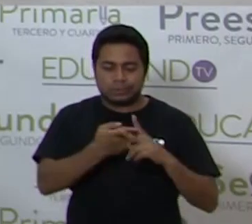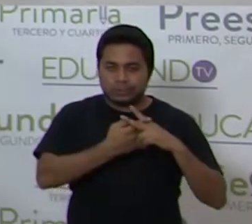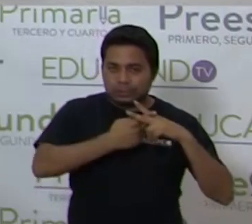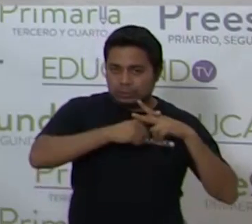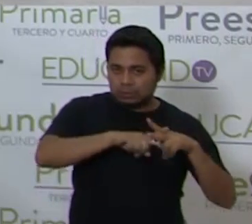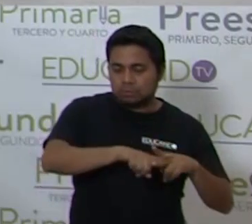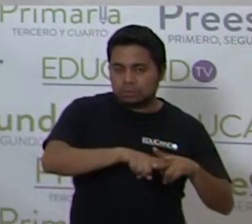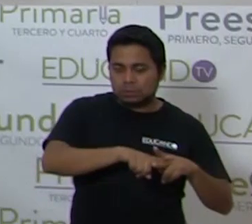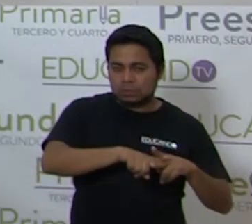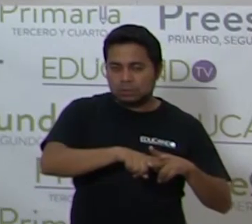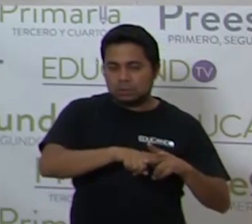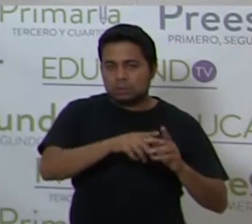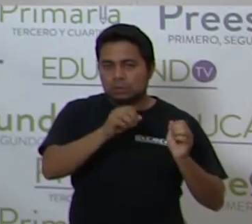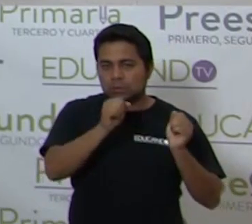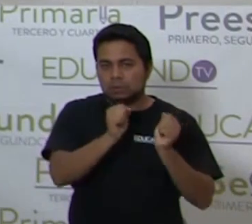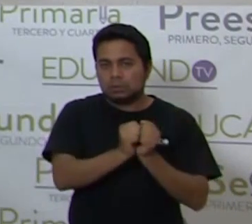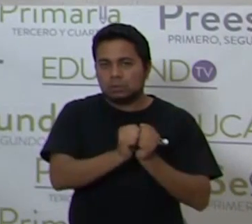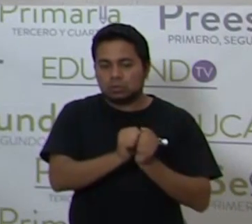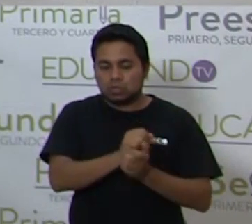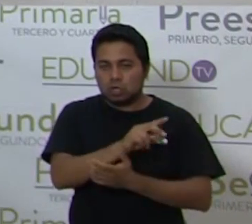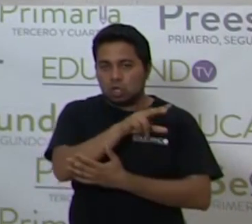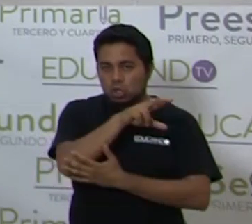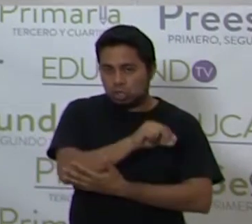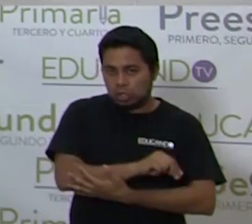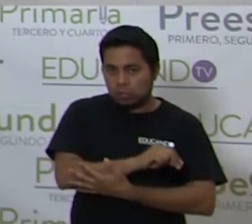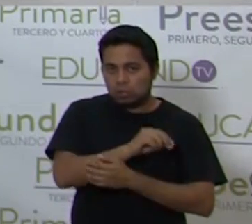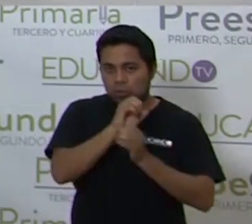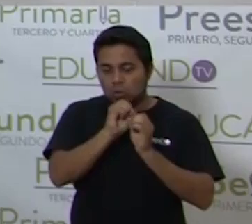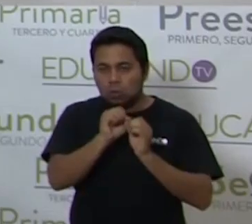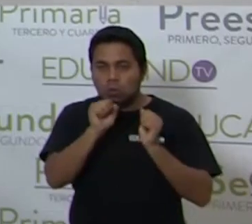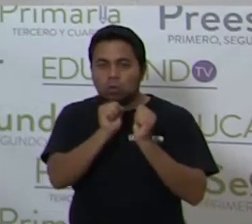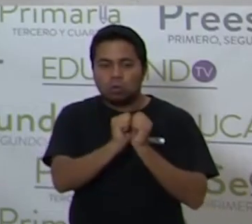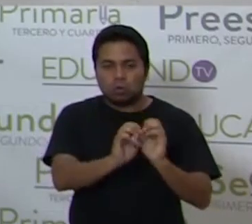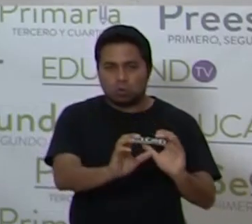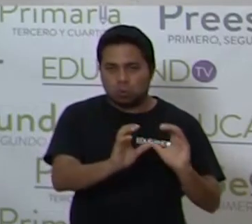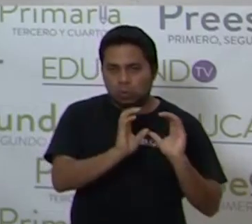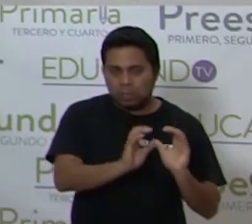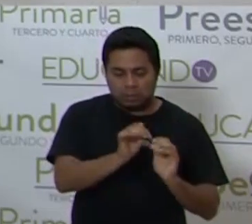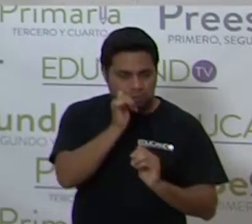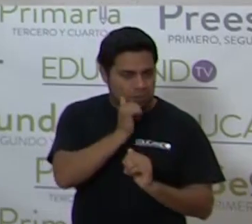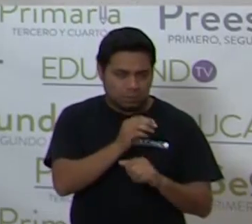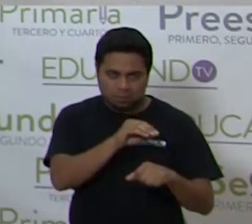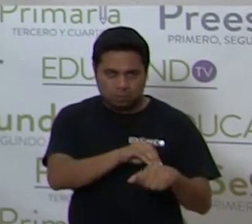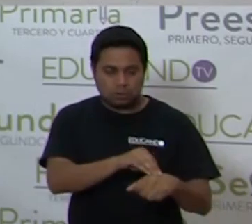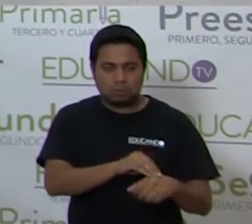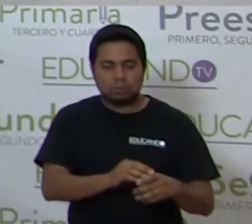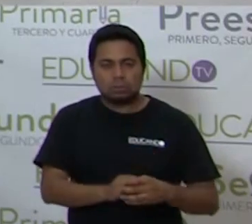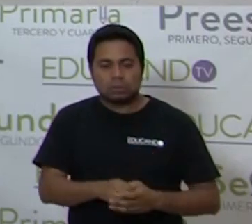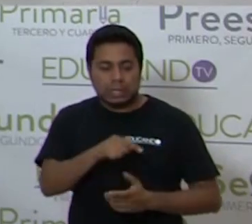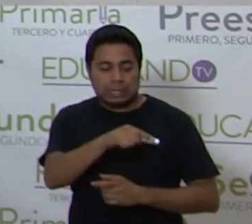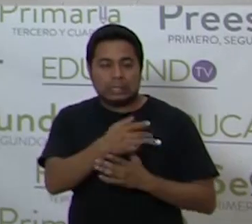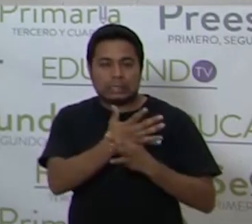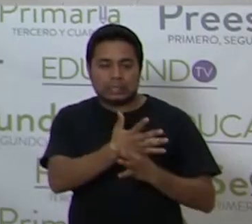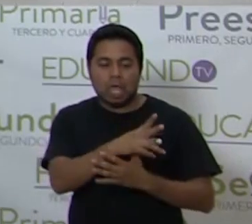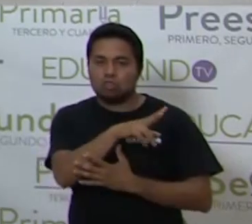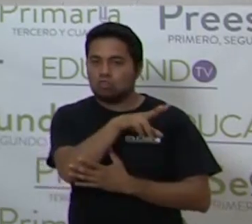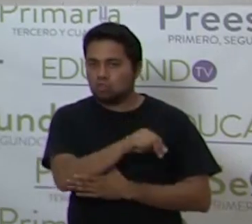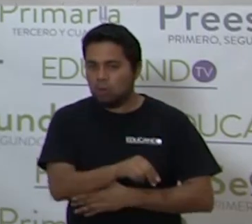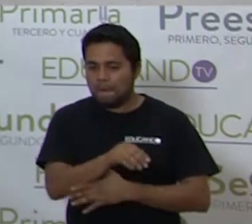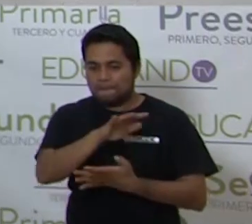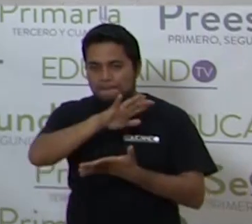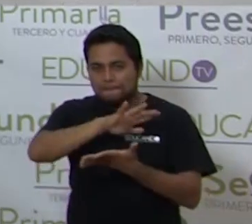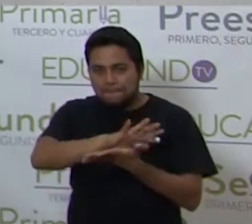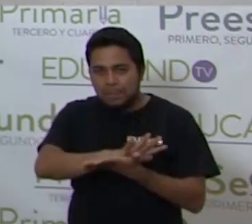iniciando siempre con un no o con un cuidado. ¿Bien? En este caso, no pises un lugar